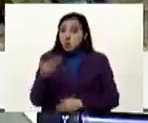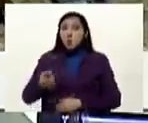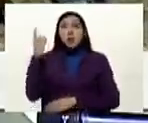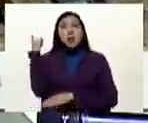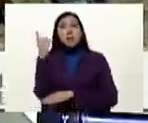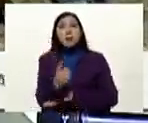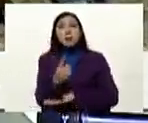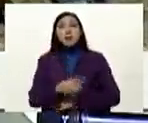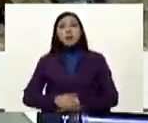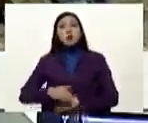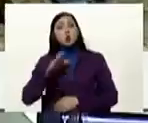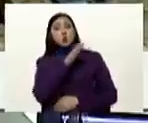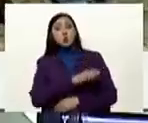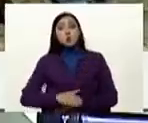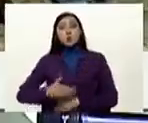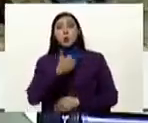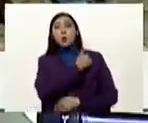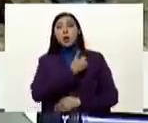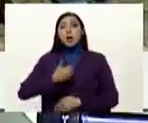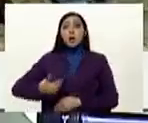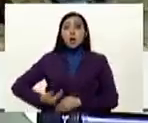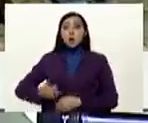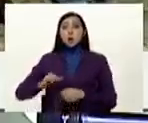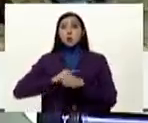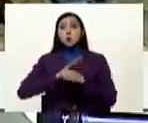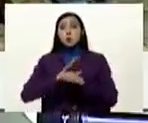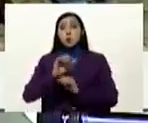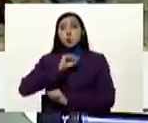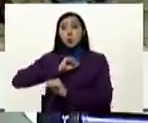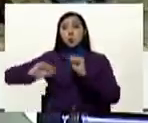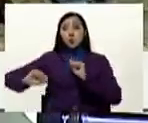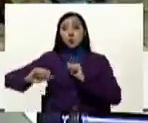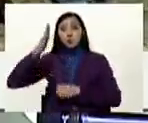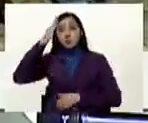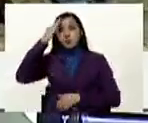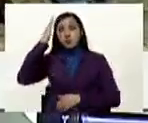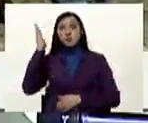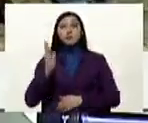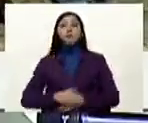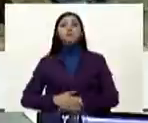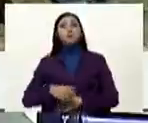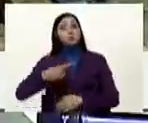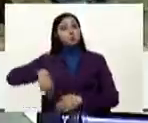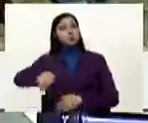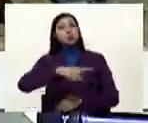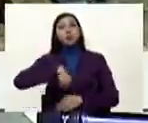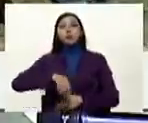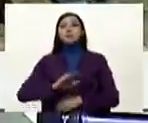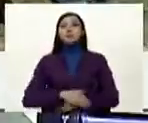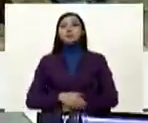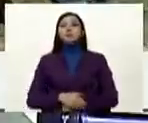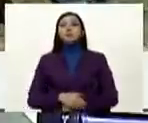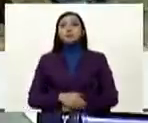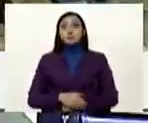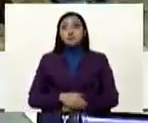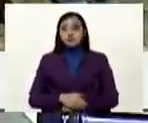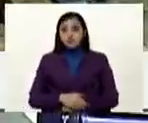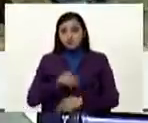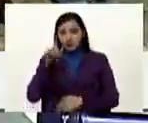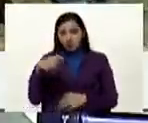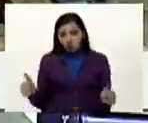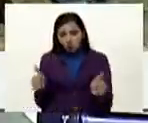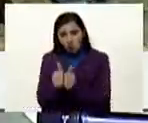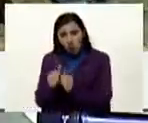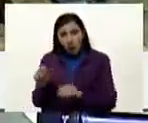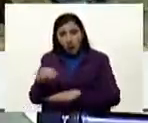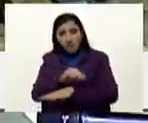la Comisión Presidencial contra el COVID-19, como todos ustedes saben. Está con nosotros también el